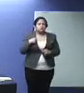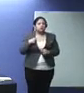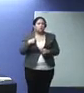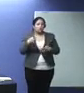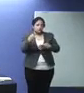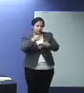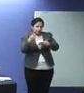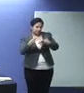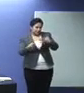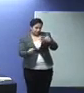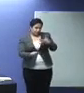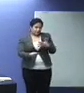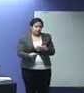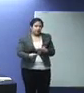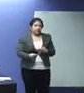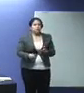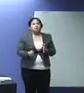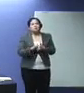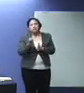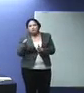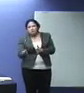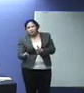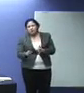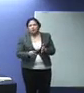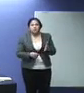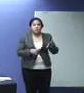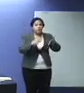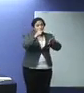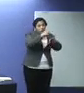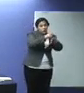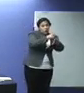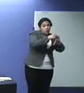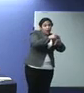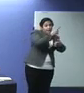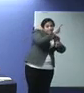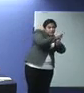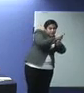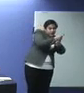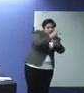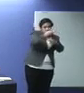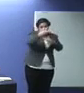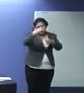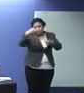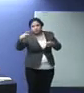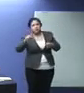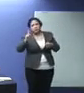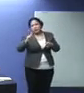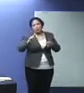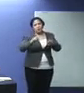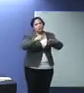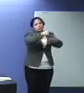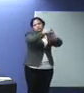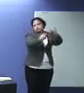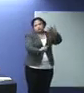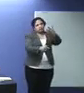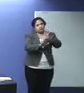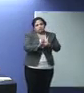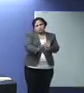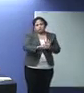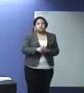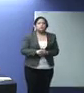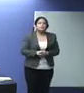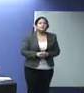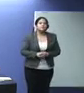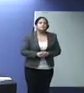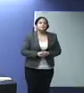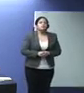secuencial, aunque no es que uno termine y surja otro, sino todos coexisten, pues. Entonces,